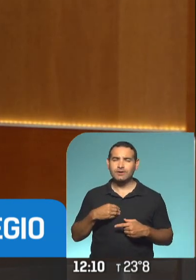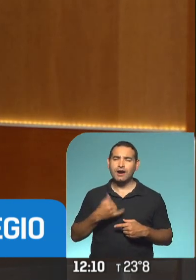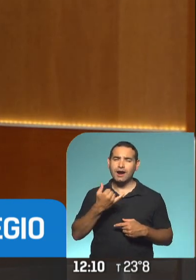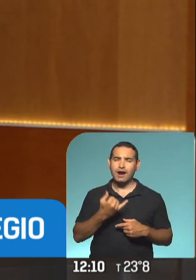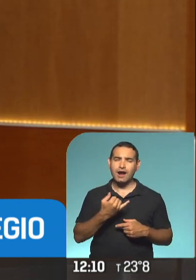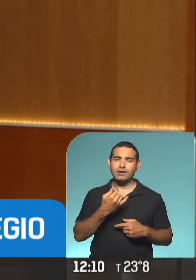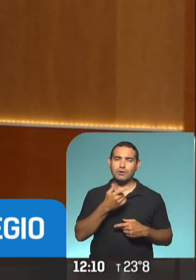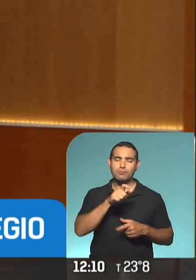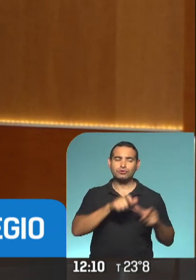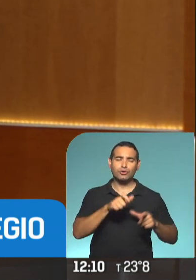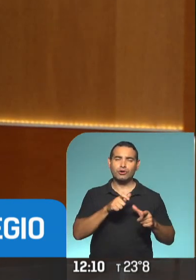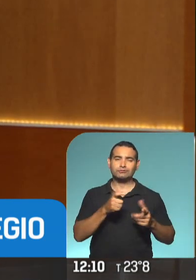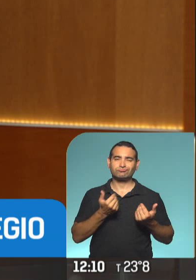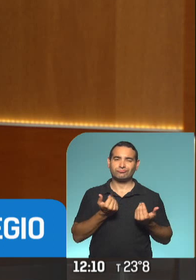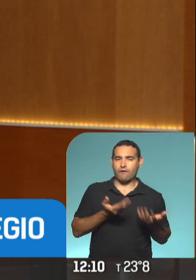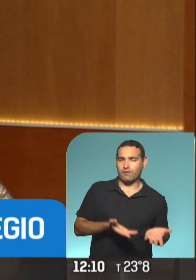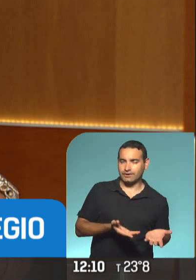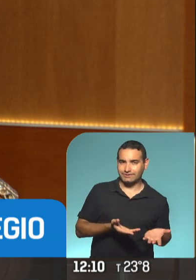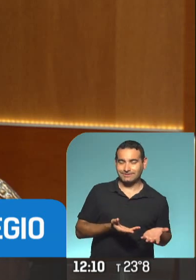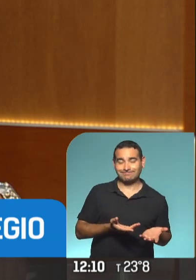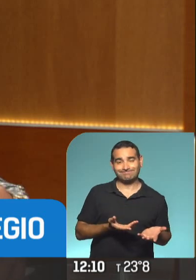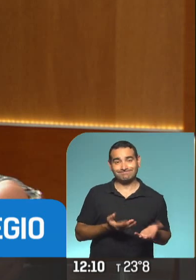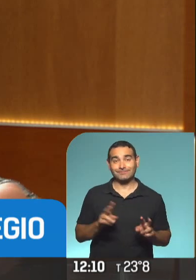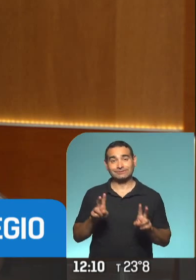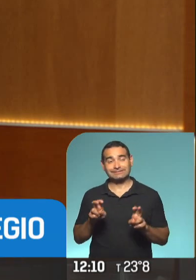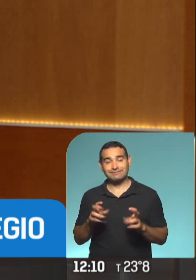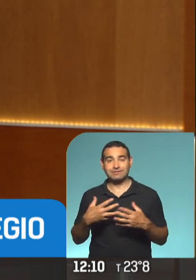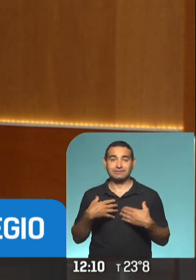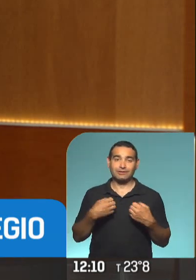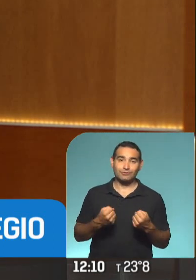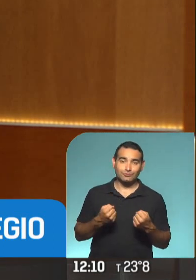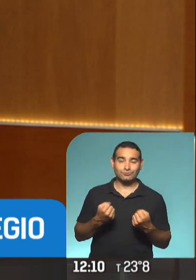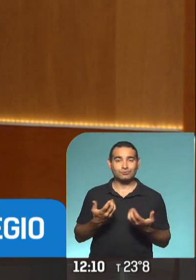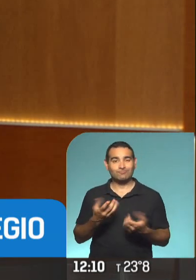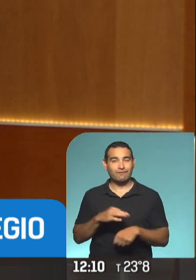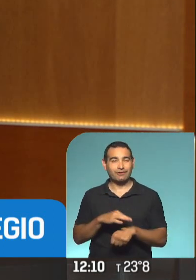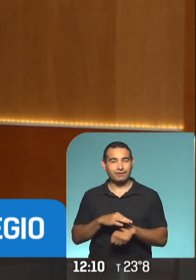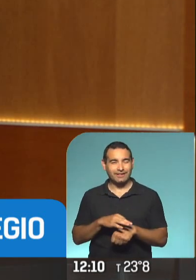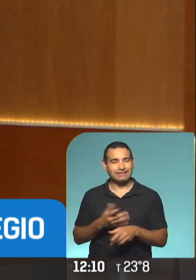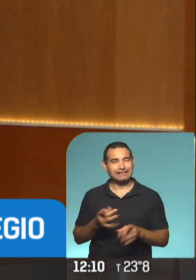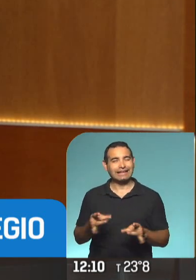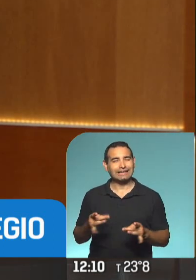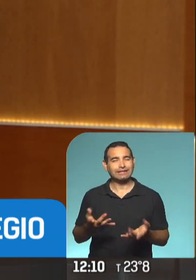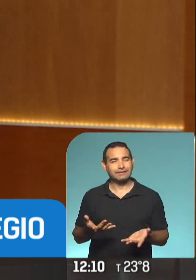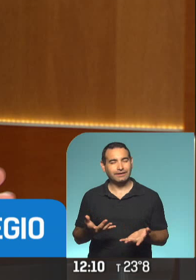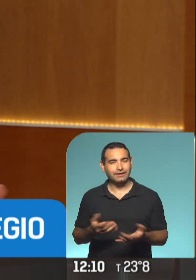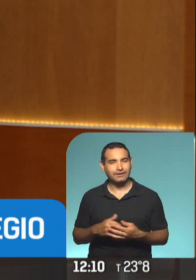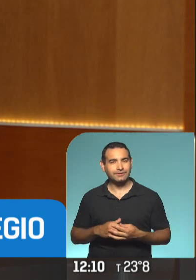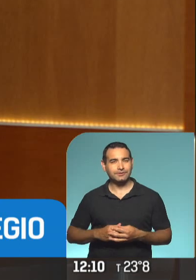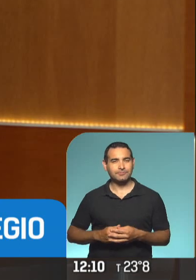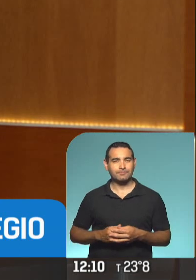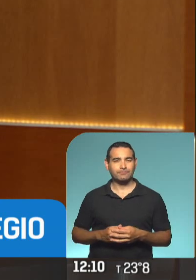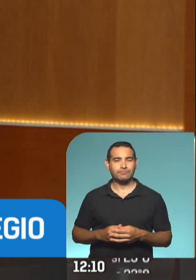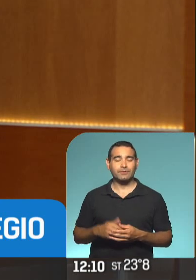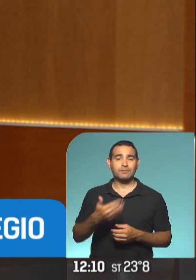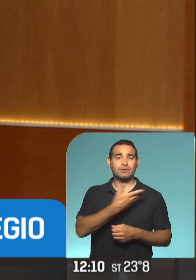privilegios con un tema tan delicado como es la salud, como es la enfermedad, y como es la bandera que levantó el